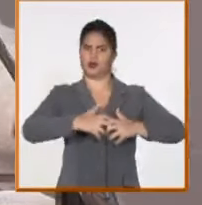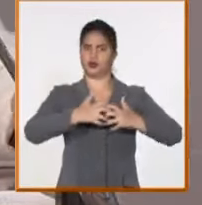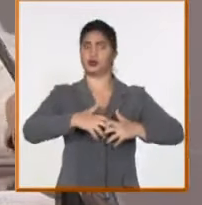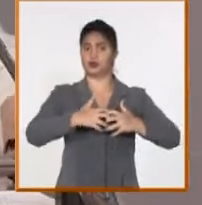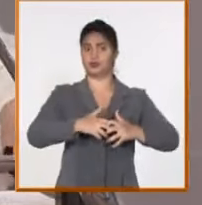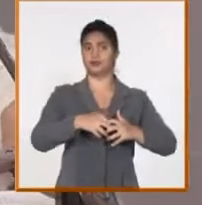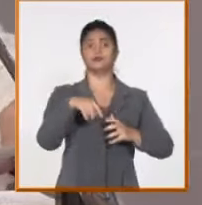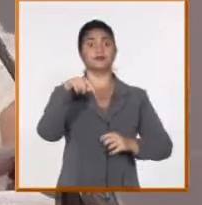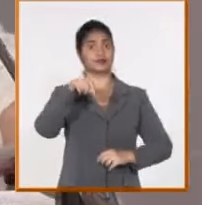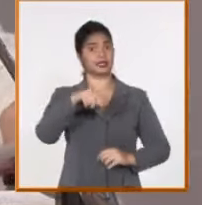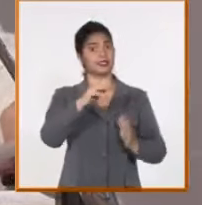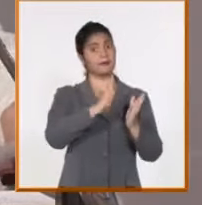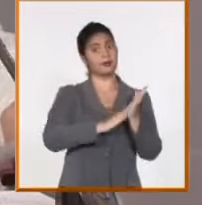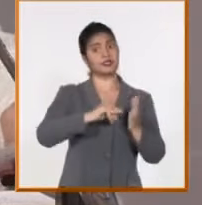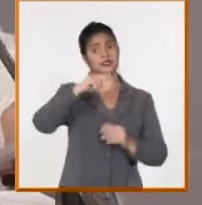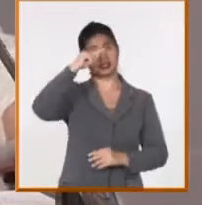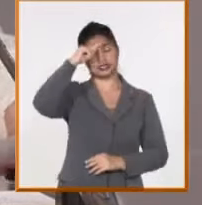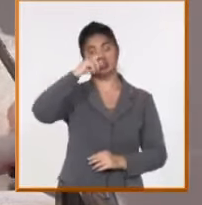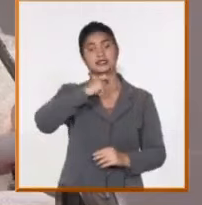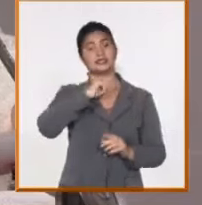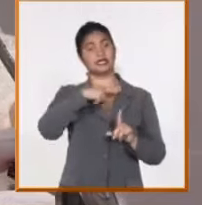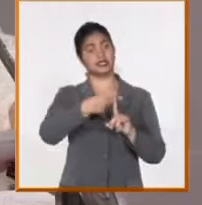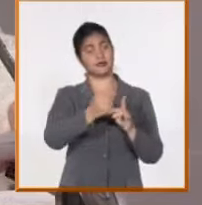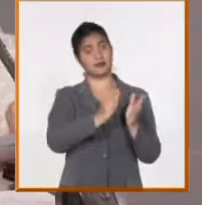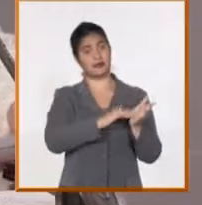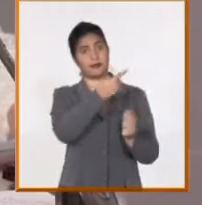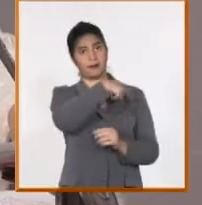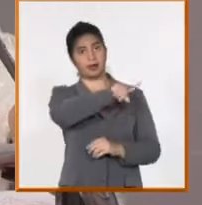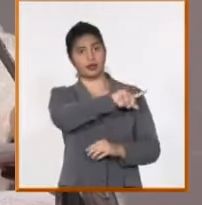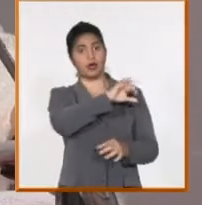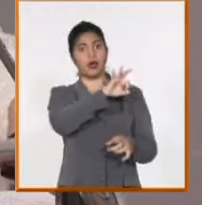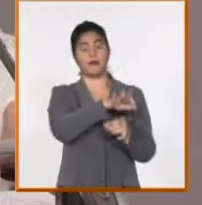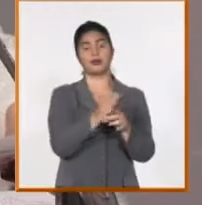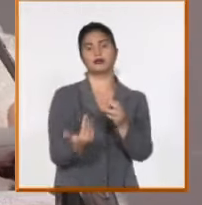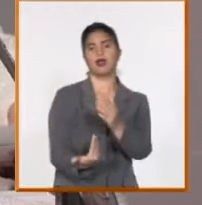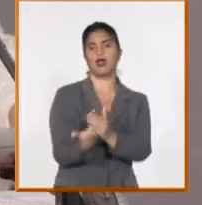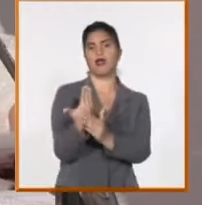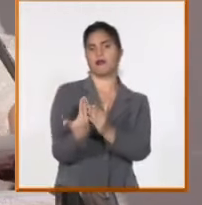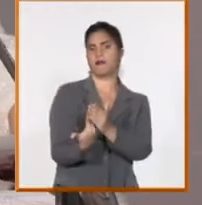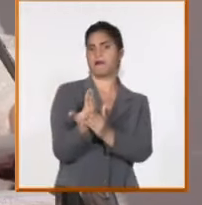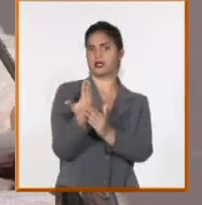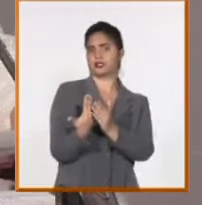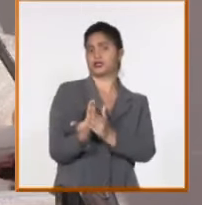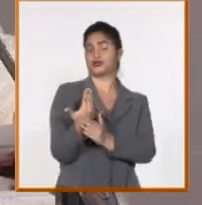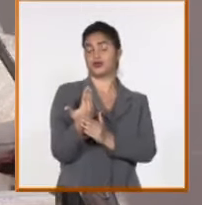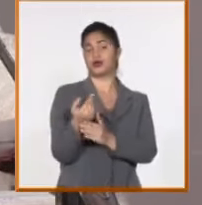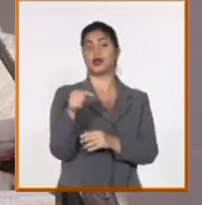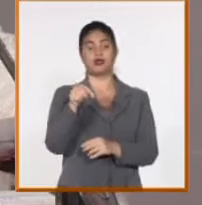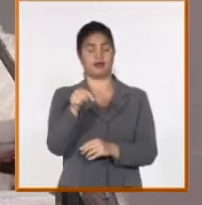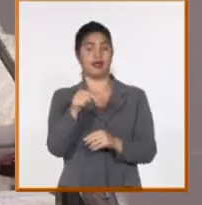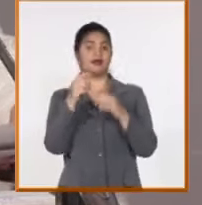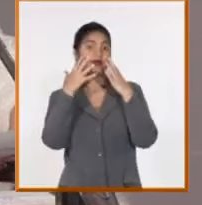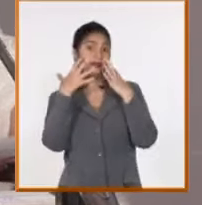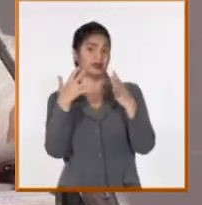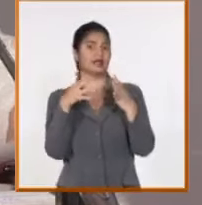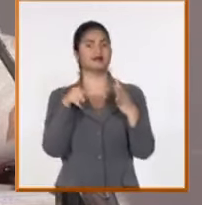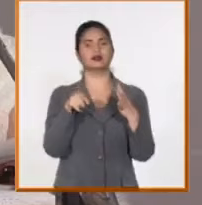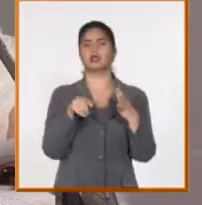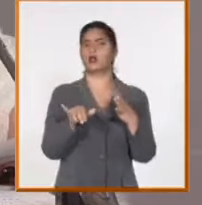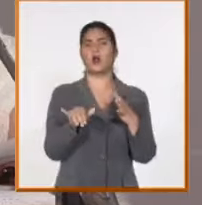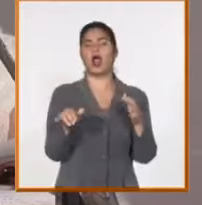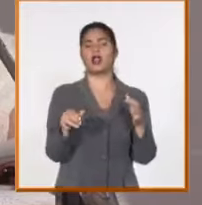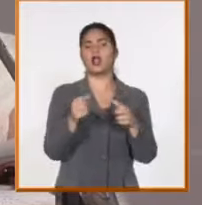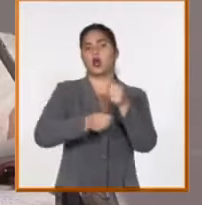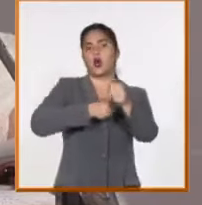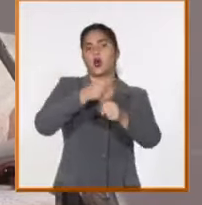desde este propio mes de septiembre se empieza la impresión y hay un impacto considerable en el ahorro de combustible